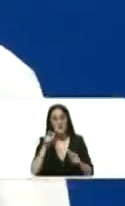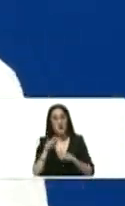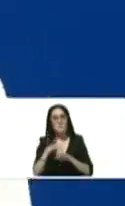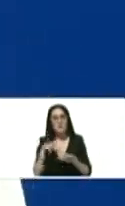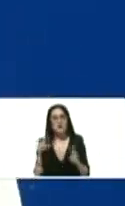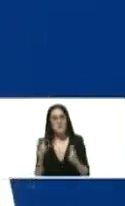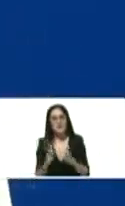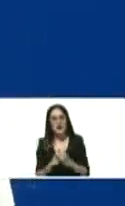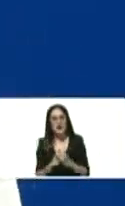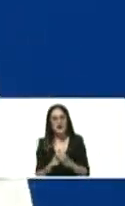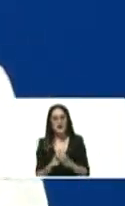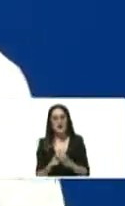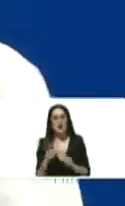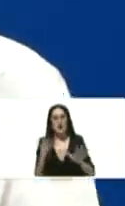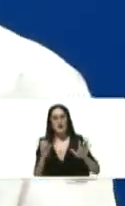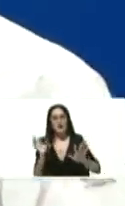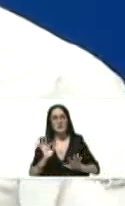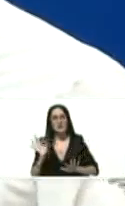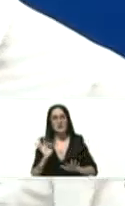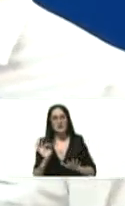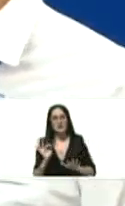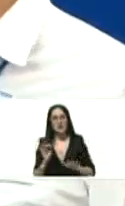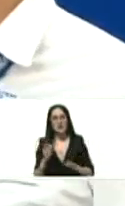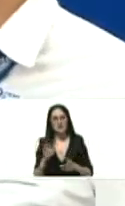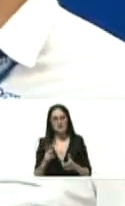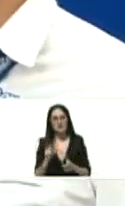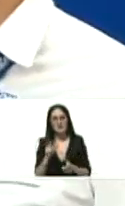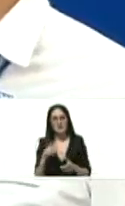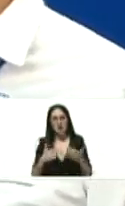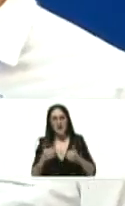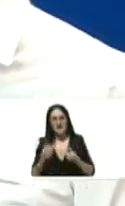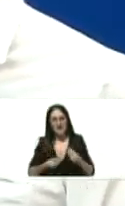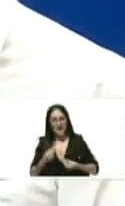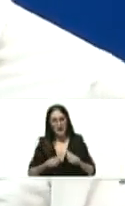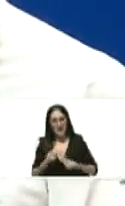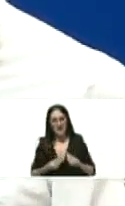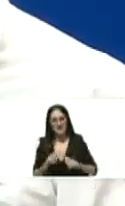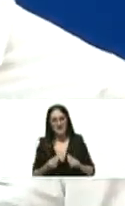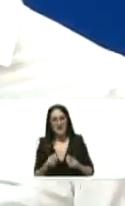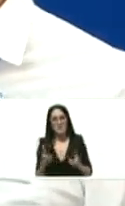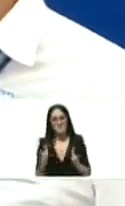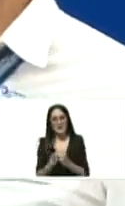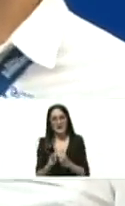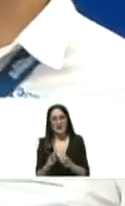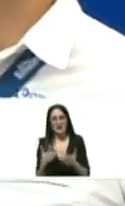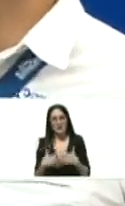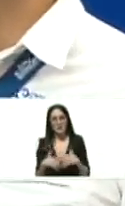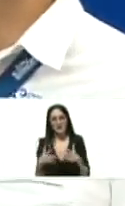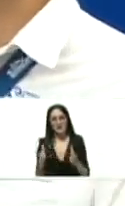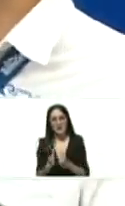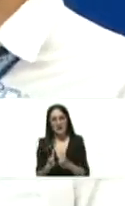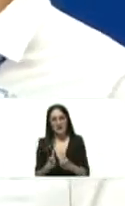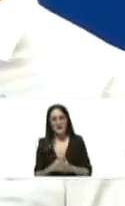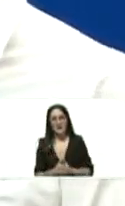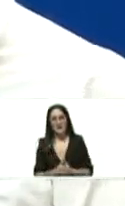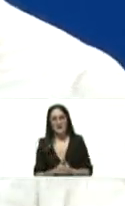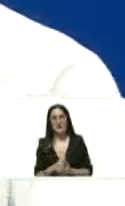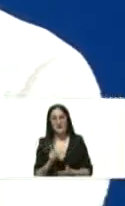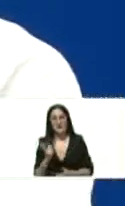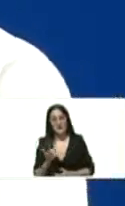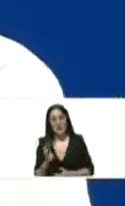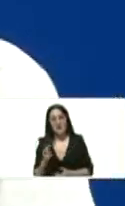pequeños. Casi el 90% de los productores lácteos en el país son pequeños y en verdad necesitan